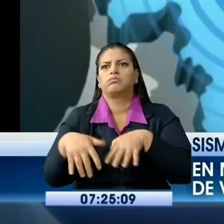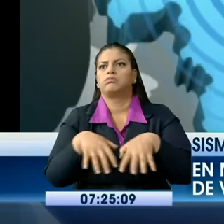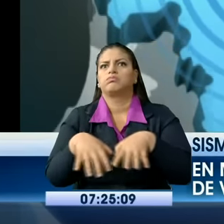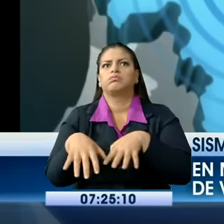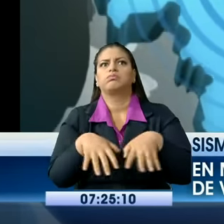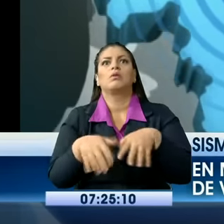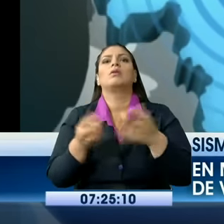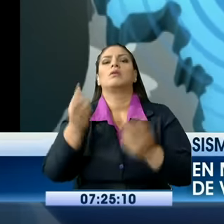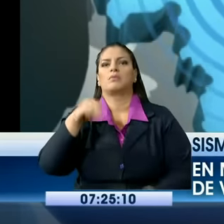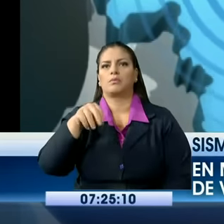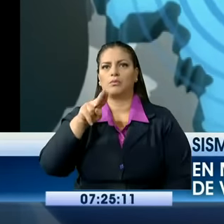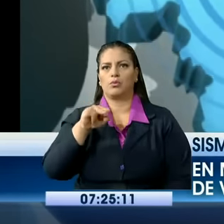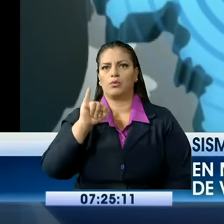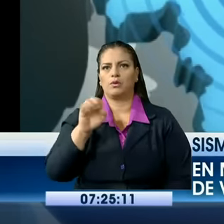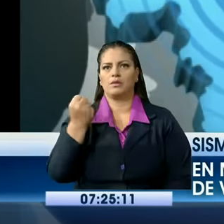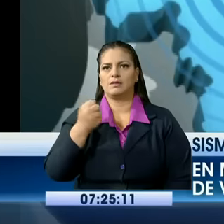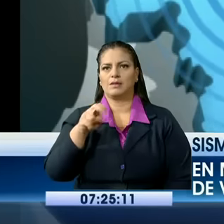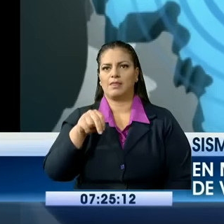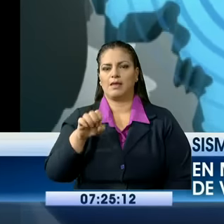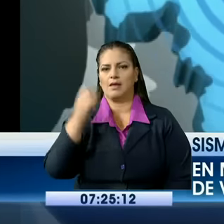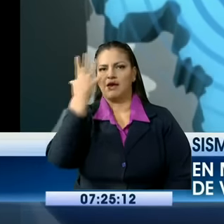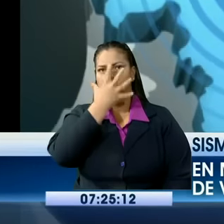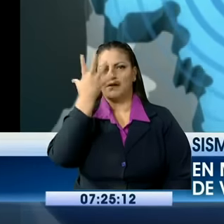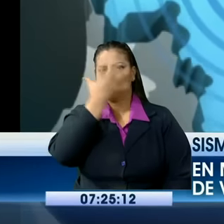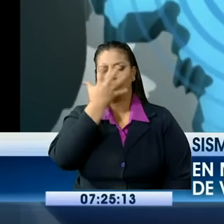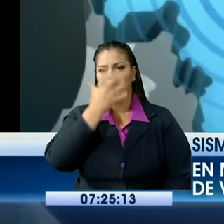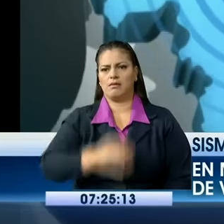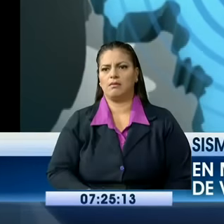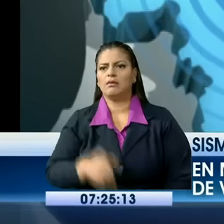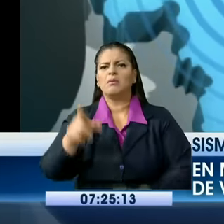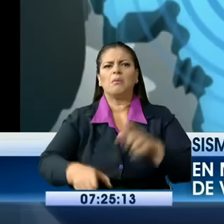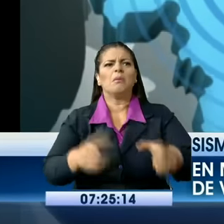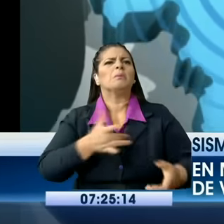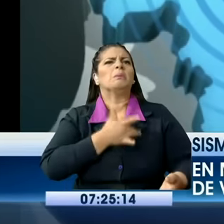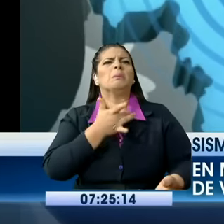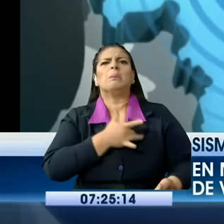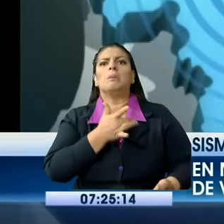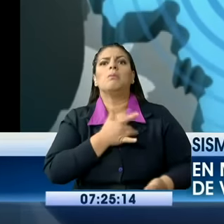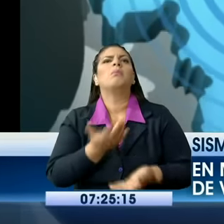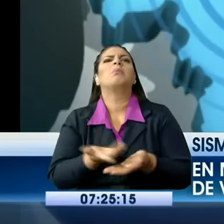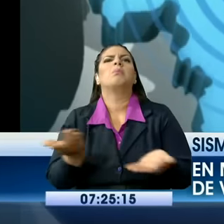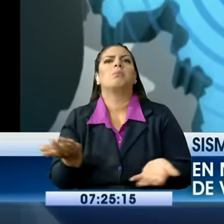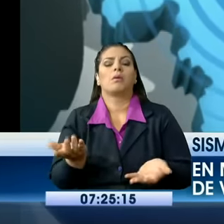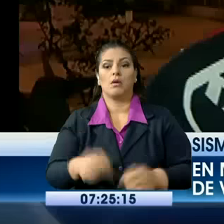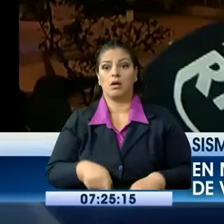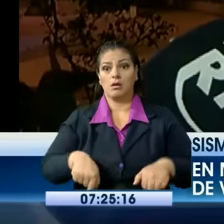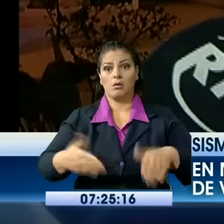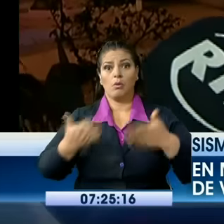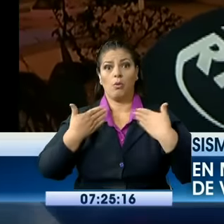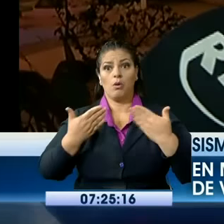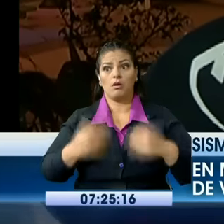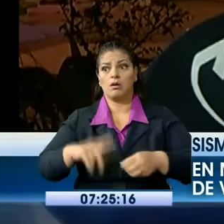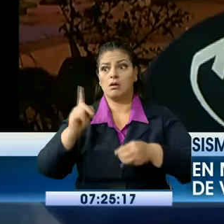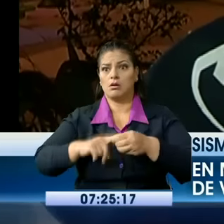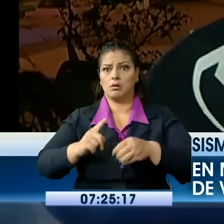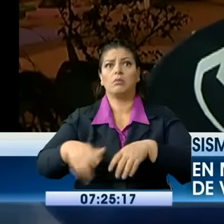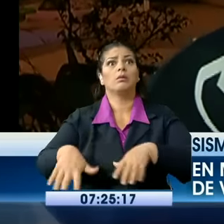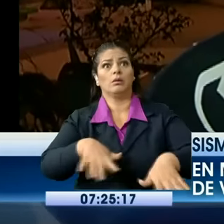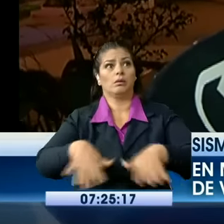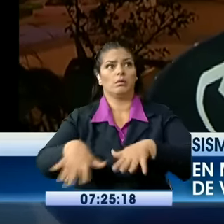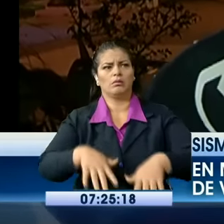Esmeraldas. Las reacciones no se hicieron esperar en distintas ciudades del país. Se sintió bastante fuerte el